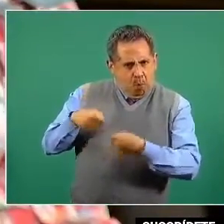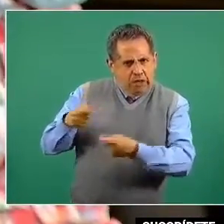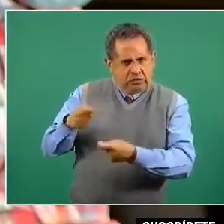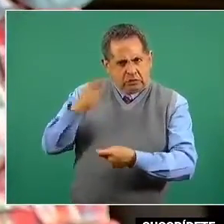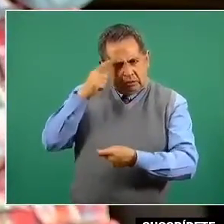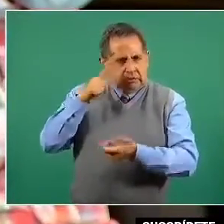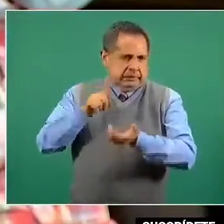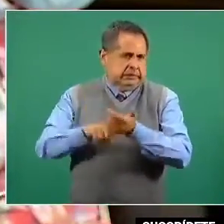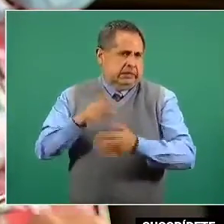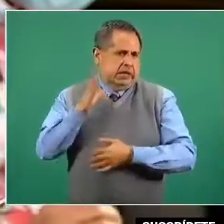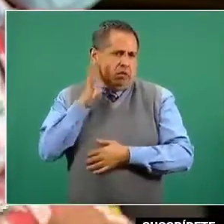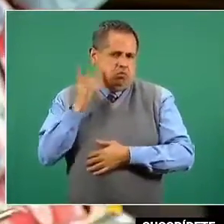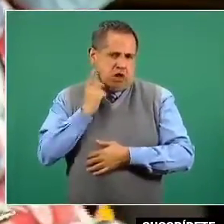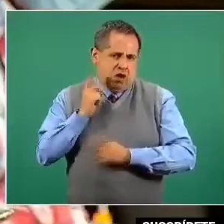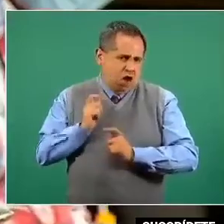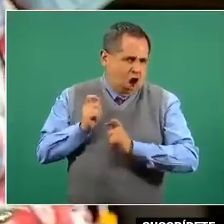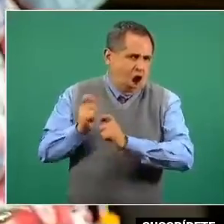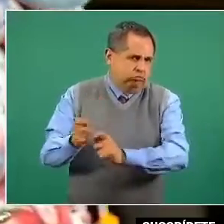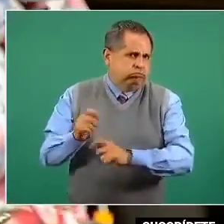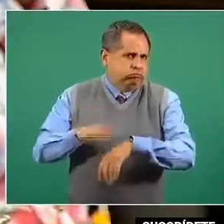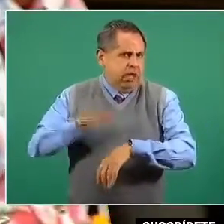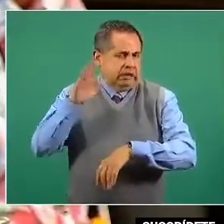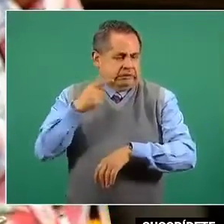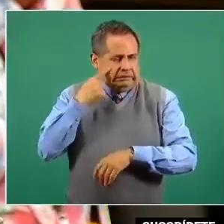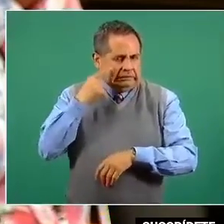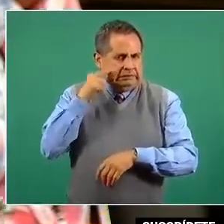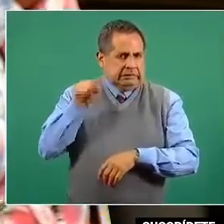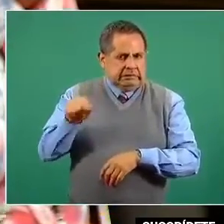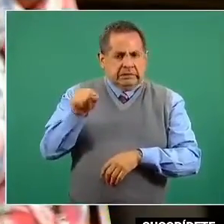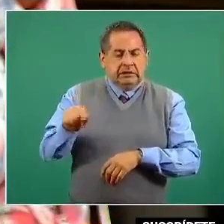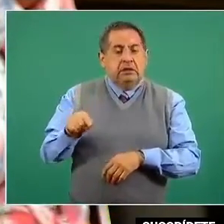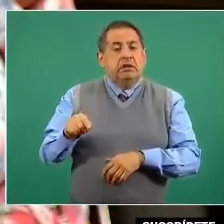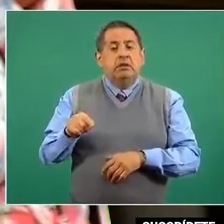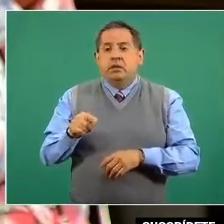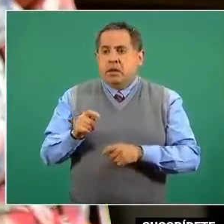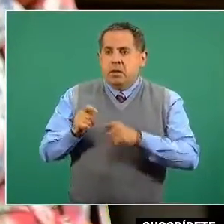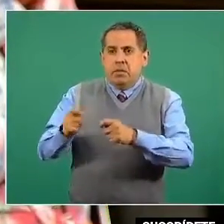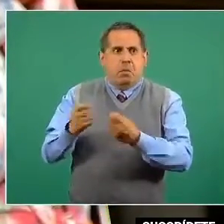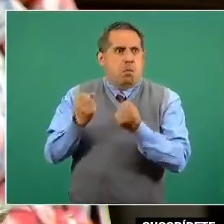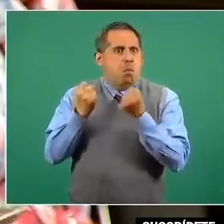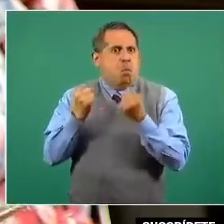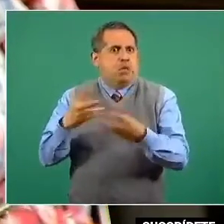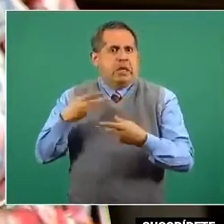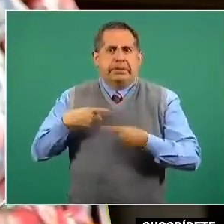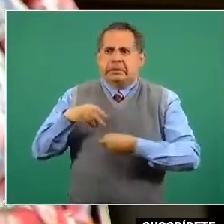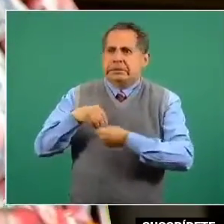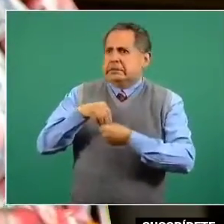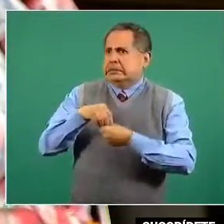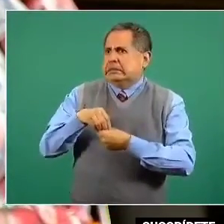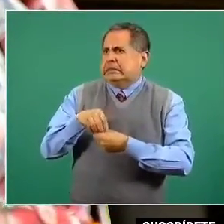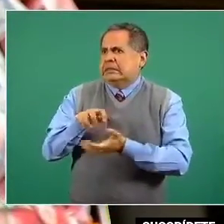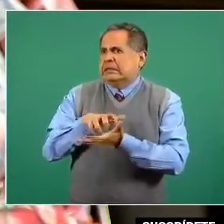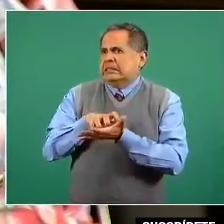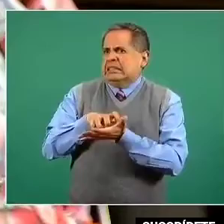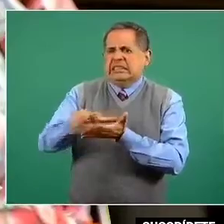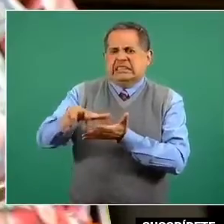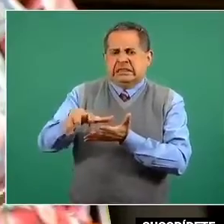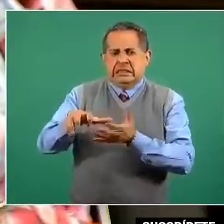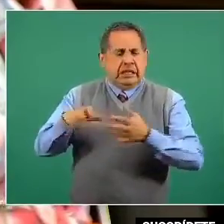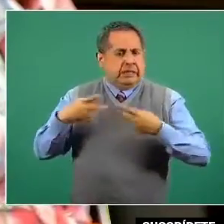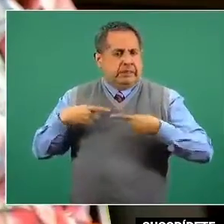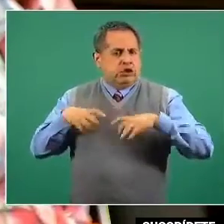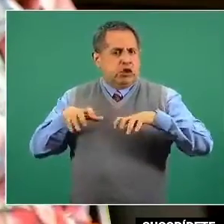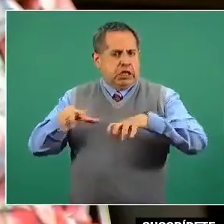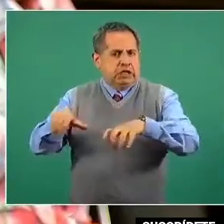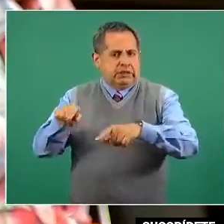Cámara de Diputados. Es uno de los estados que tiene la mayor densidad de población y en donde, si nos remontamos